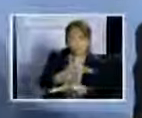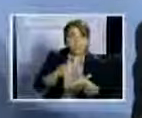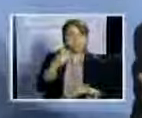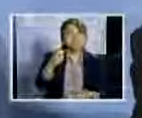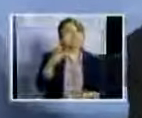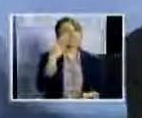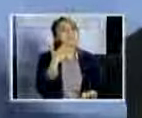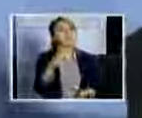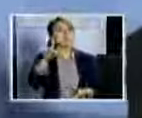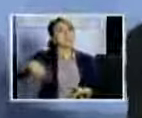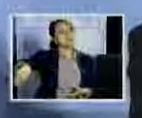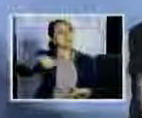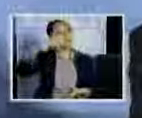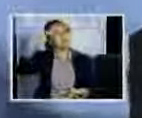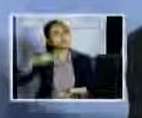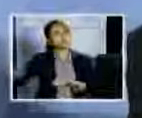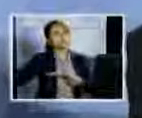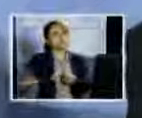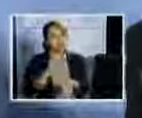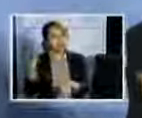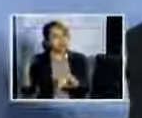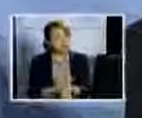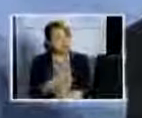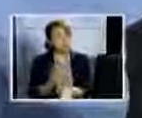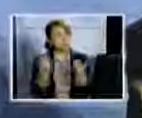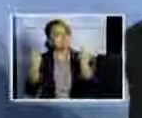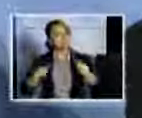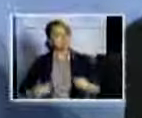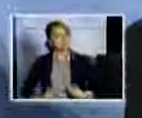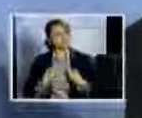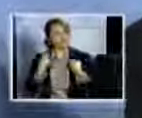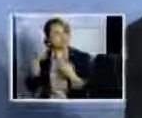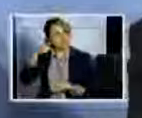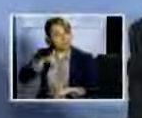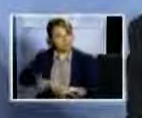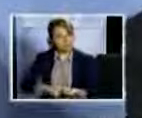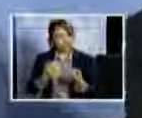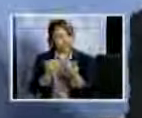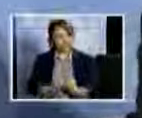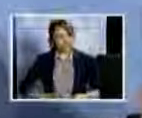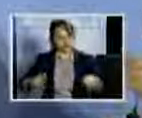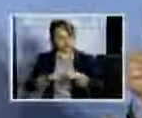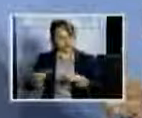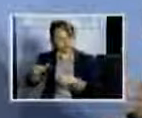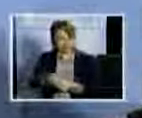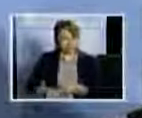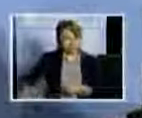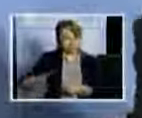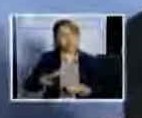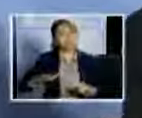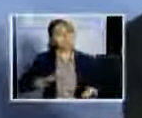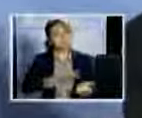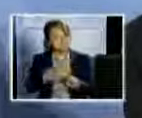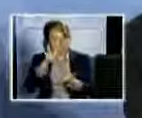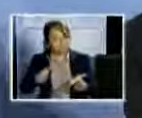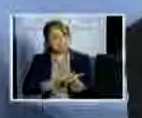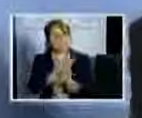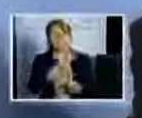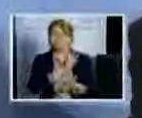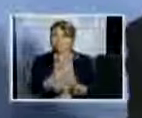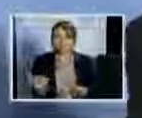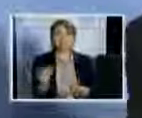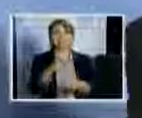requiere que la sociedad civil sea parte también de esta política, Y por eso también como los legisladores nos acompañan a